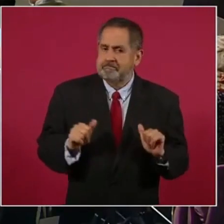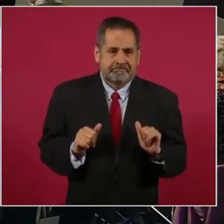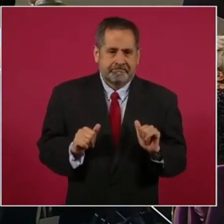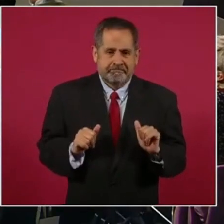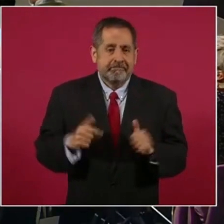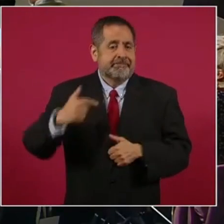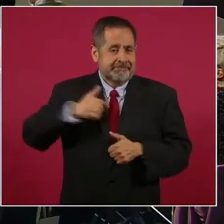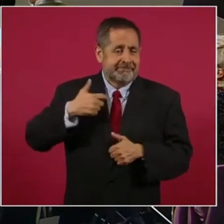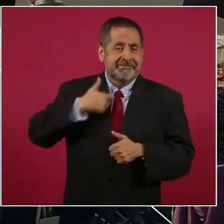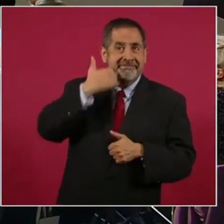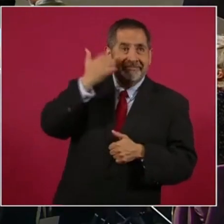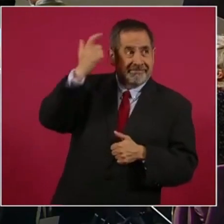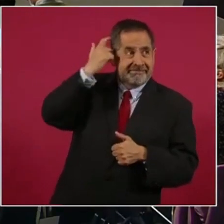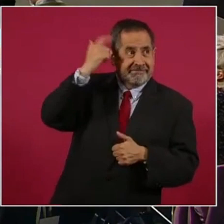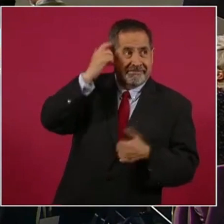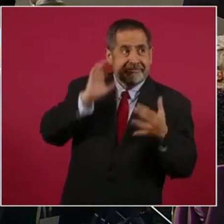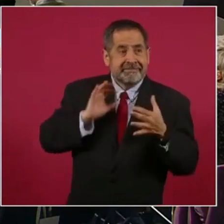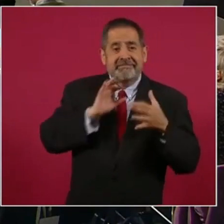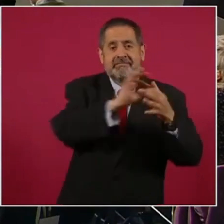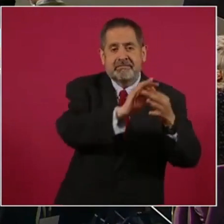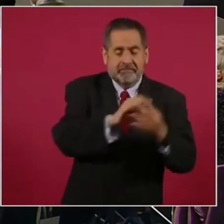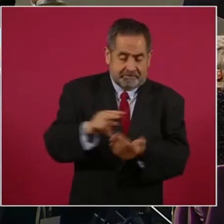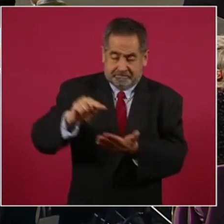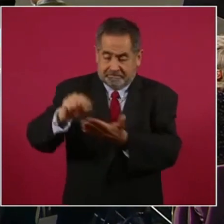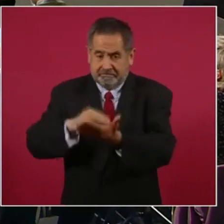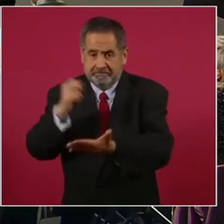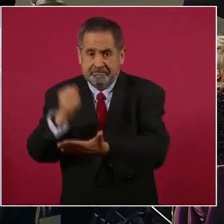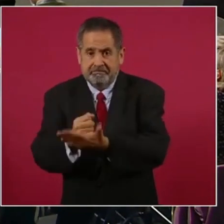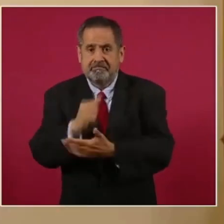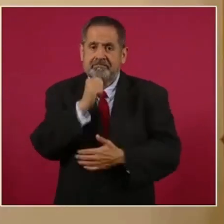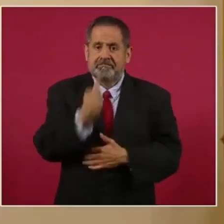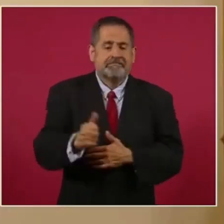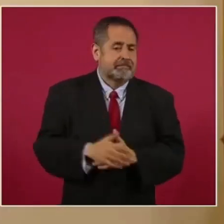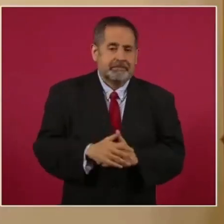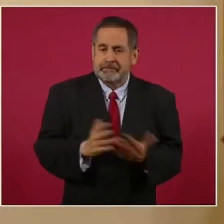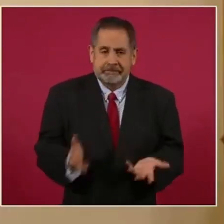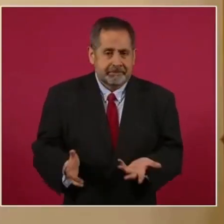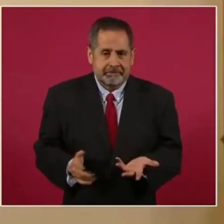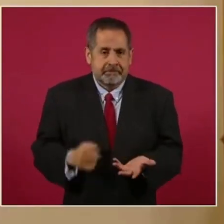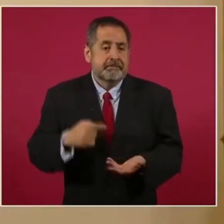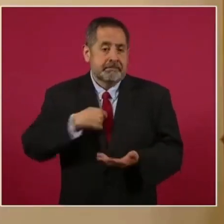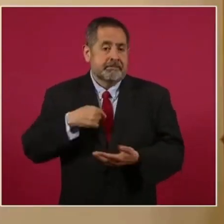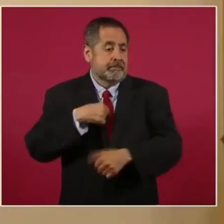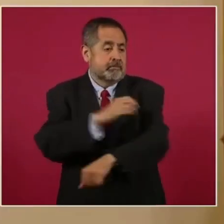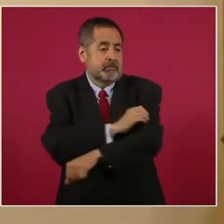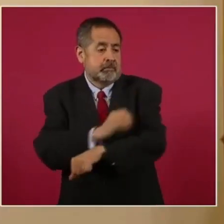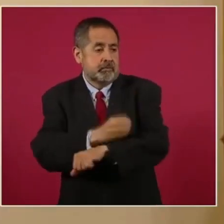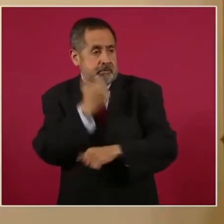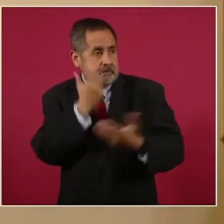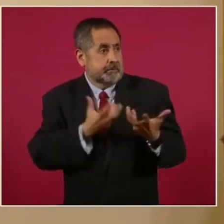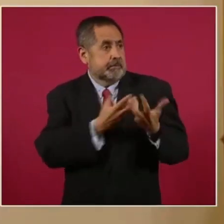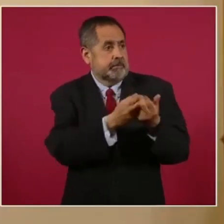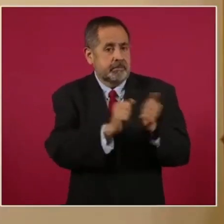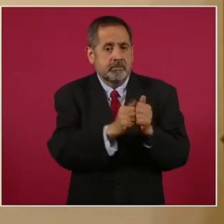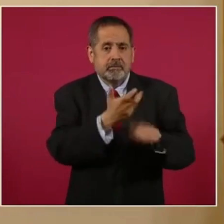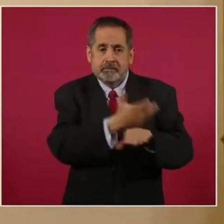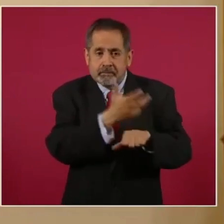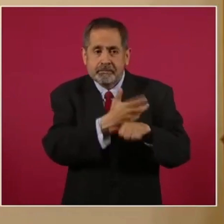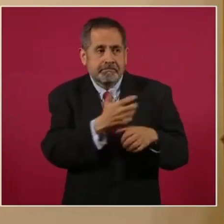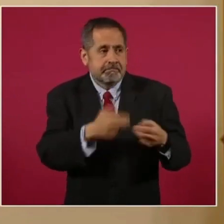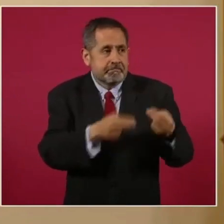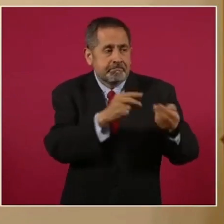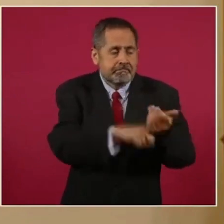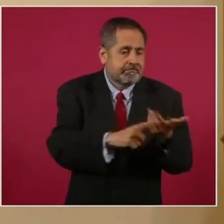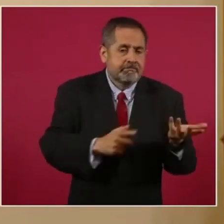era evidente que estaba interesado en arreglarse con las compañías petroleras y con el gobierno estadounidense. Por eso